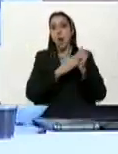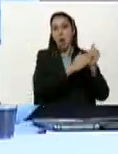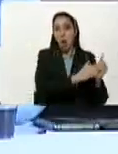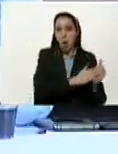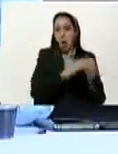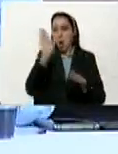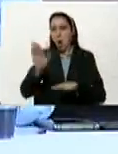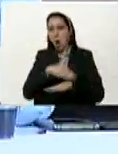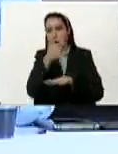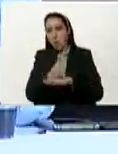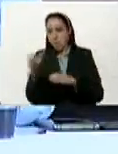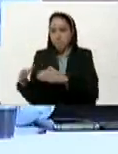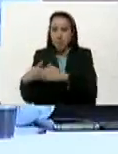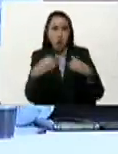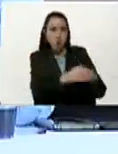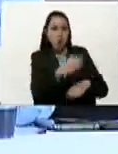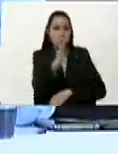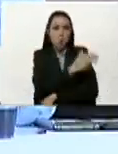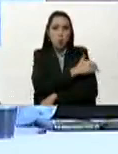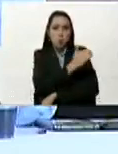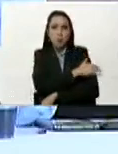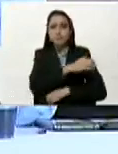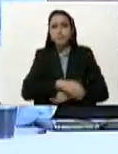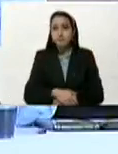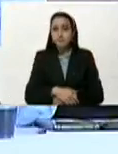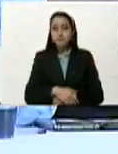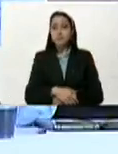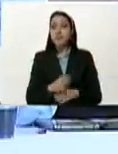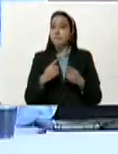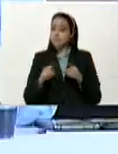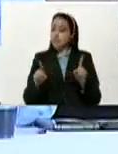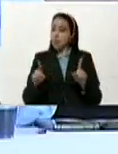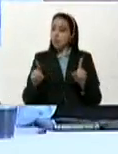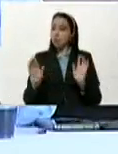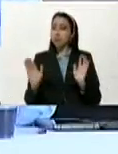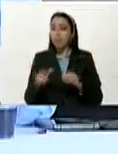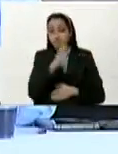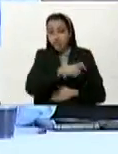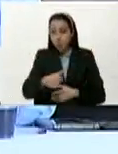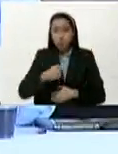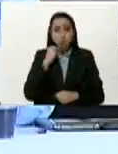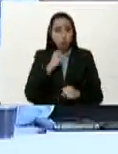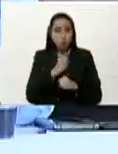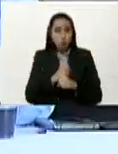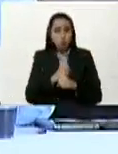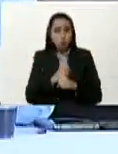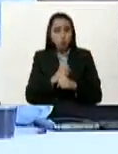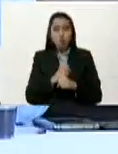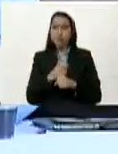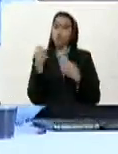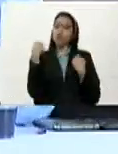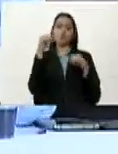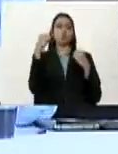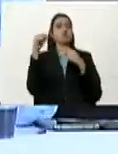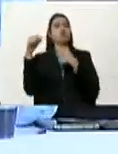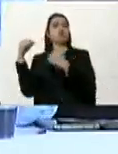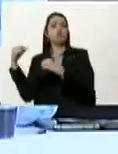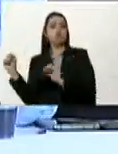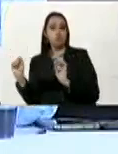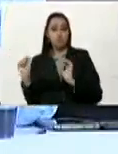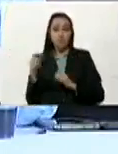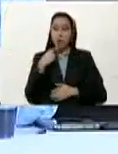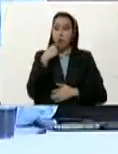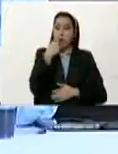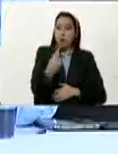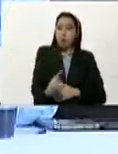por la oposición venezolana a pesar de ello presidente estos empresarios son tercos sus trabajadores son tercos y han